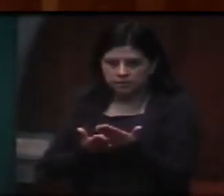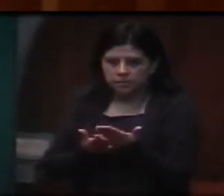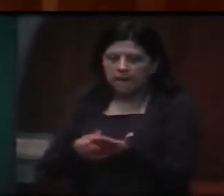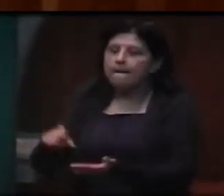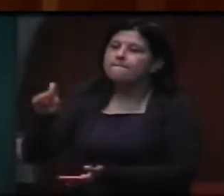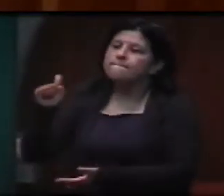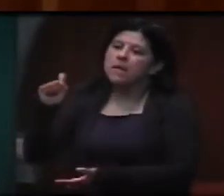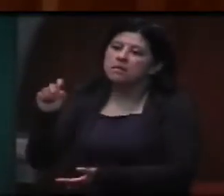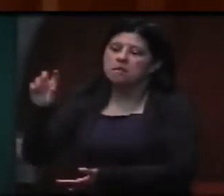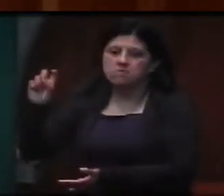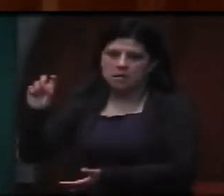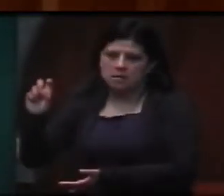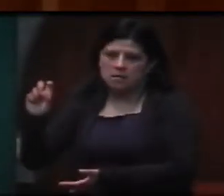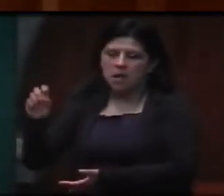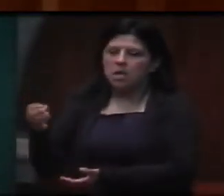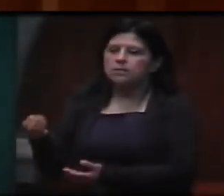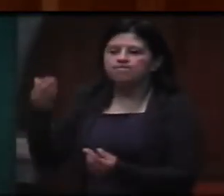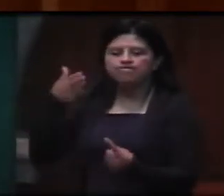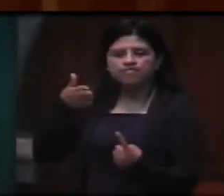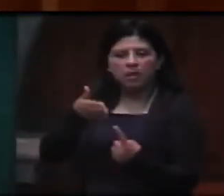su objetivo 10,